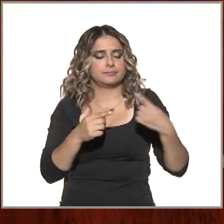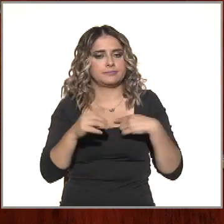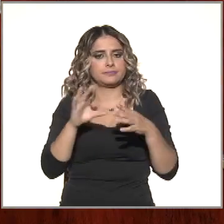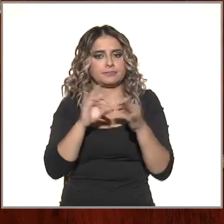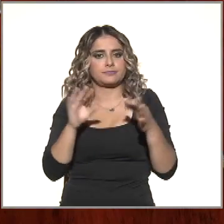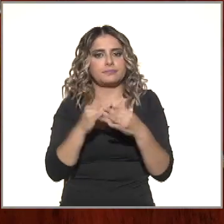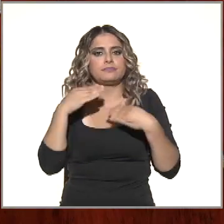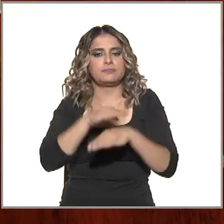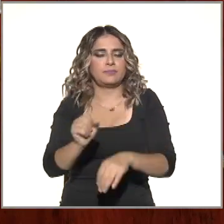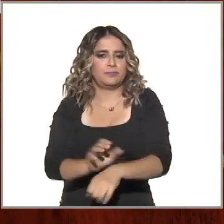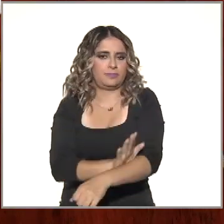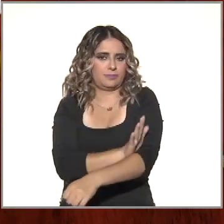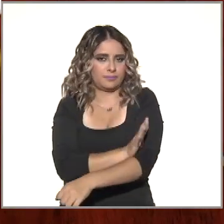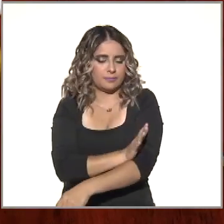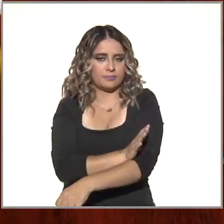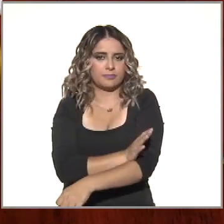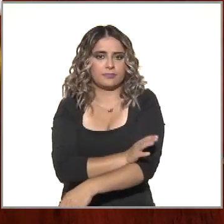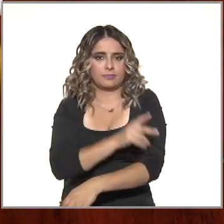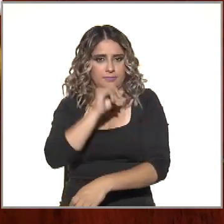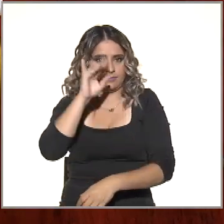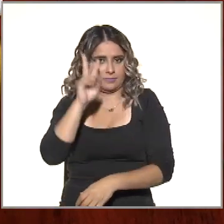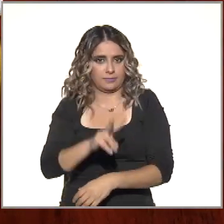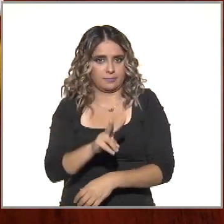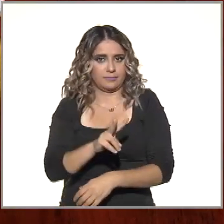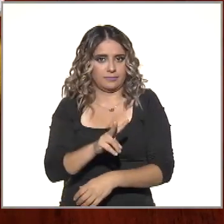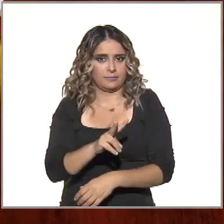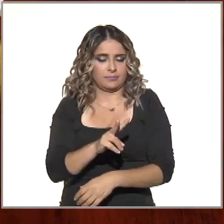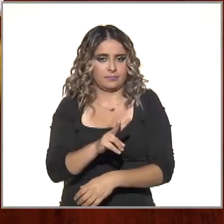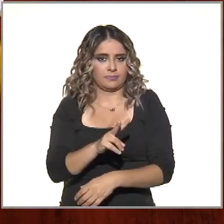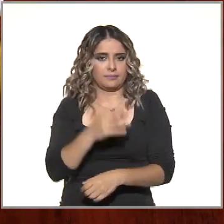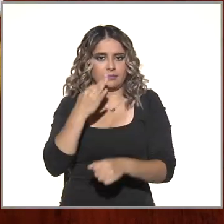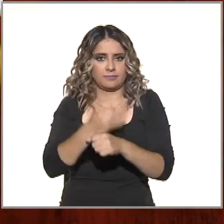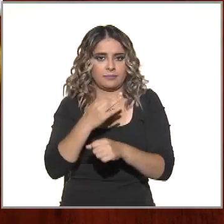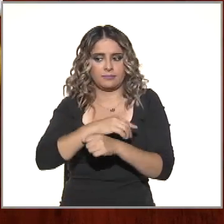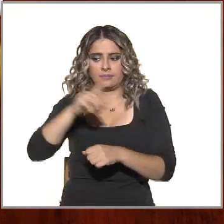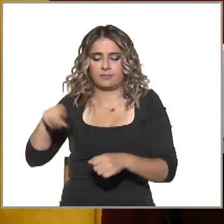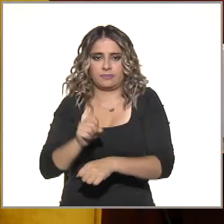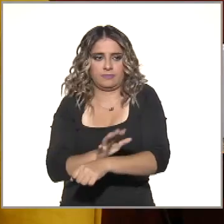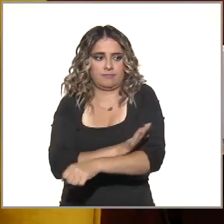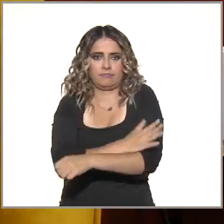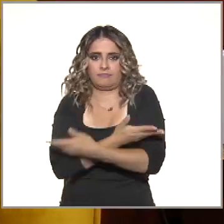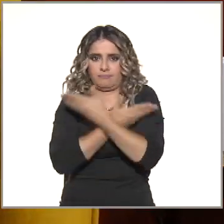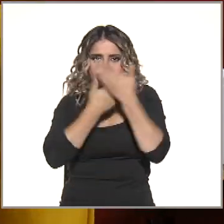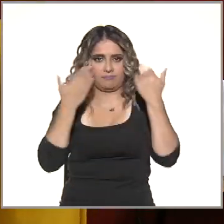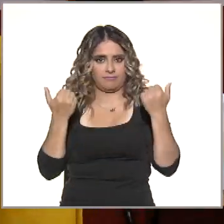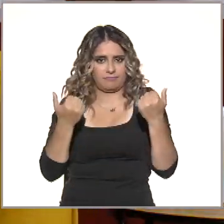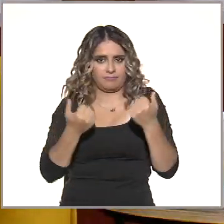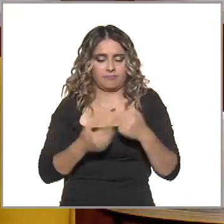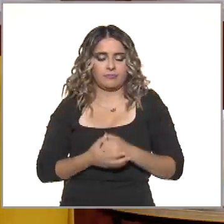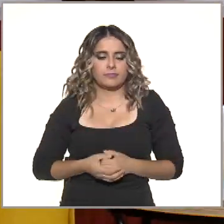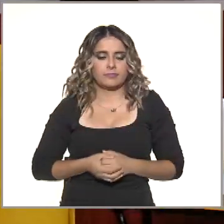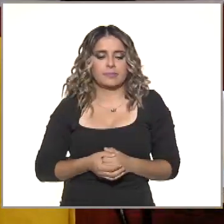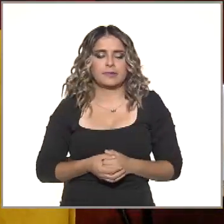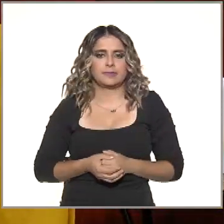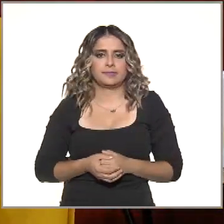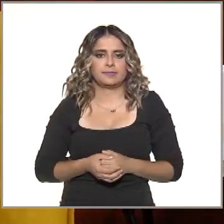de lo de las emociones, decías, es cierto que estamos como analfabetas, querías hacer un comentario. Es que, digamos,